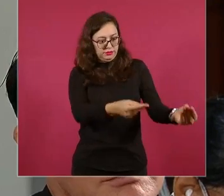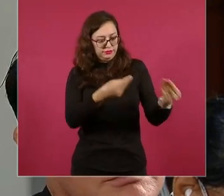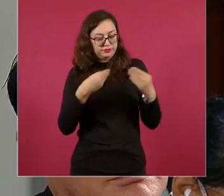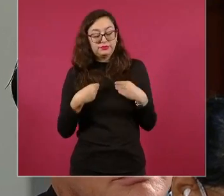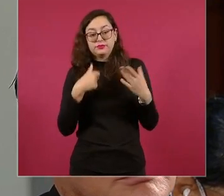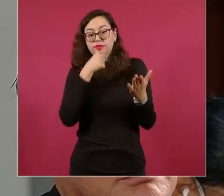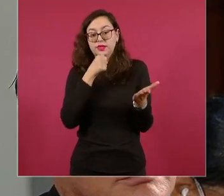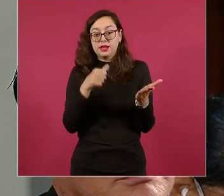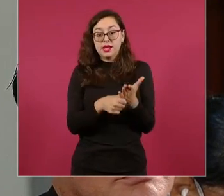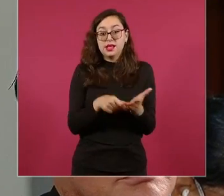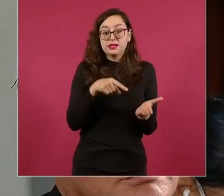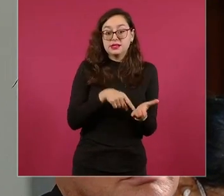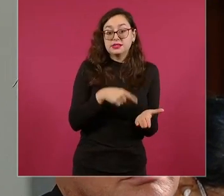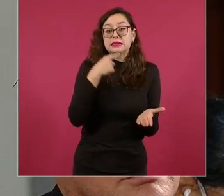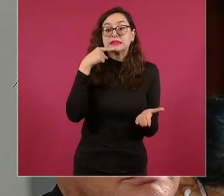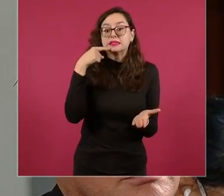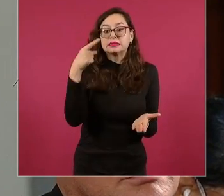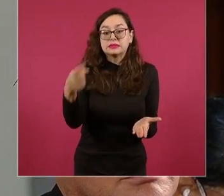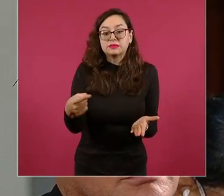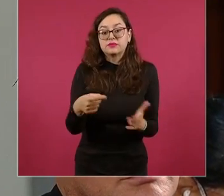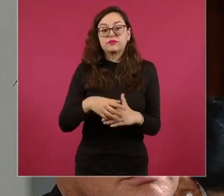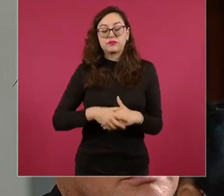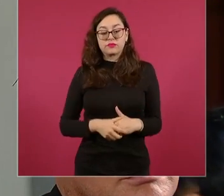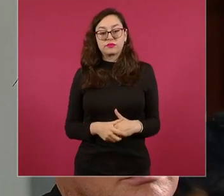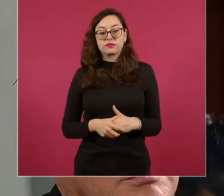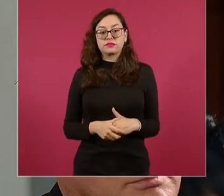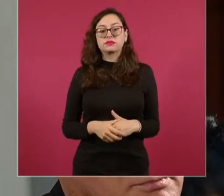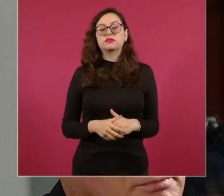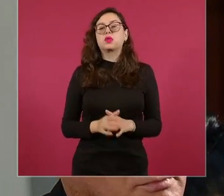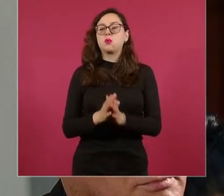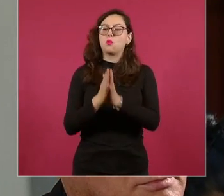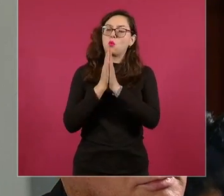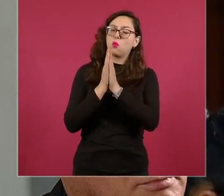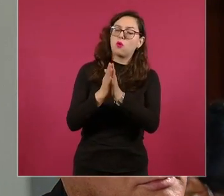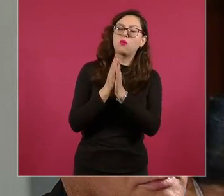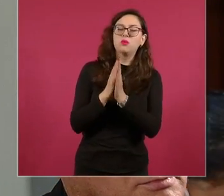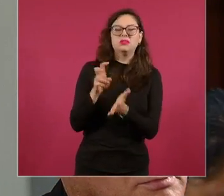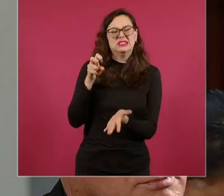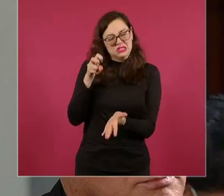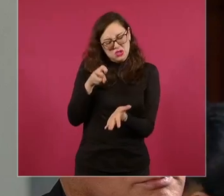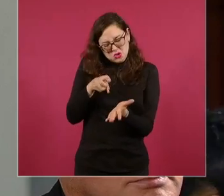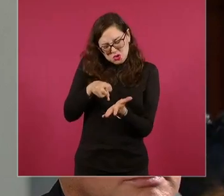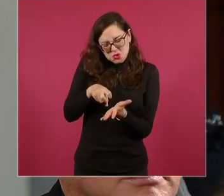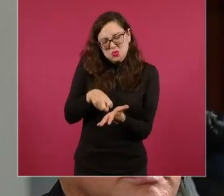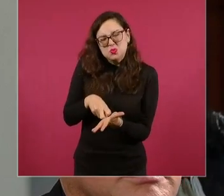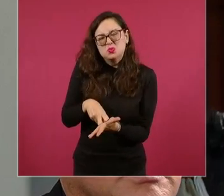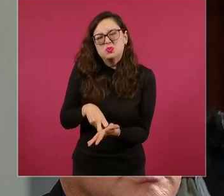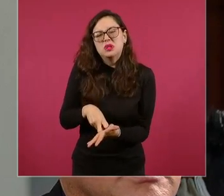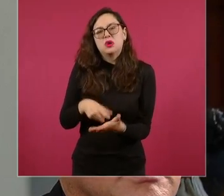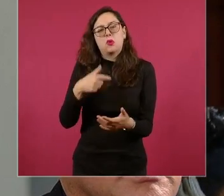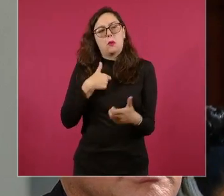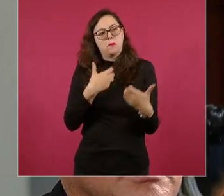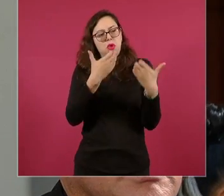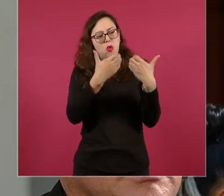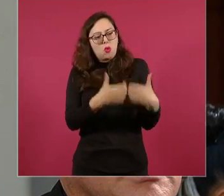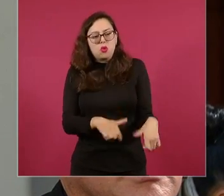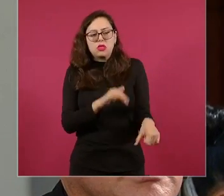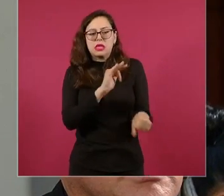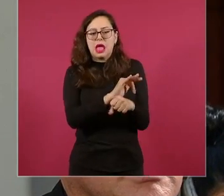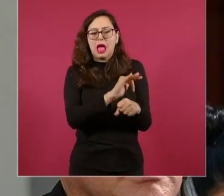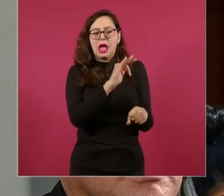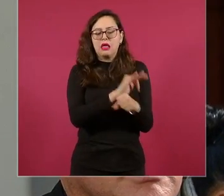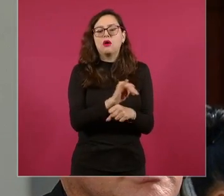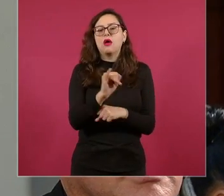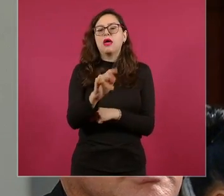carta que dice escribo este texto suplicando y rogando justicia para mi cuñado Iván